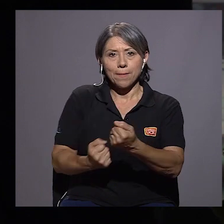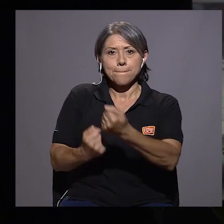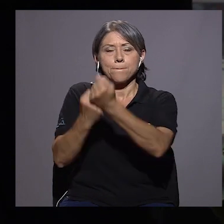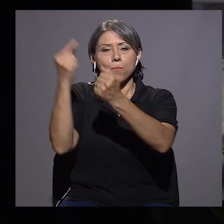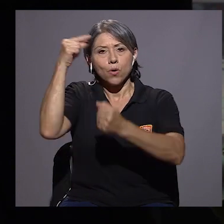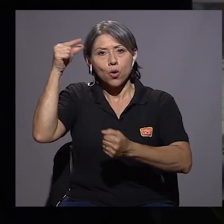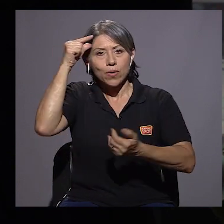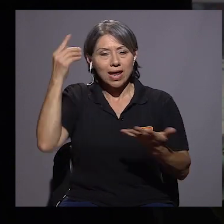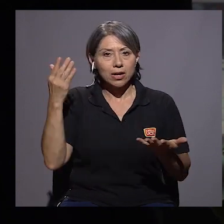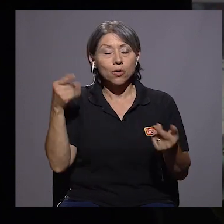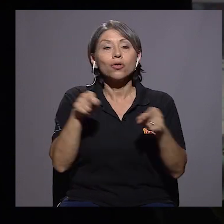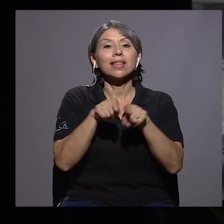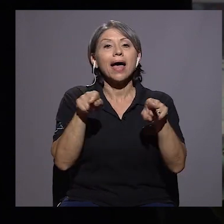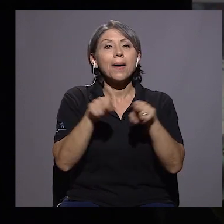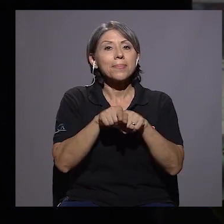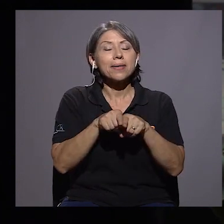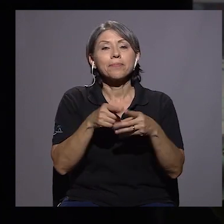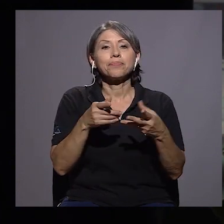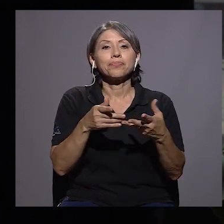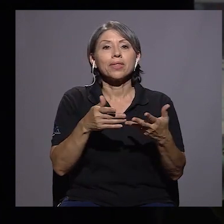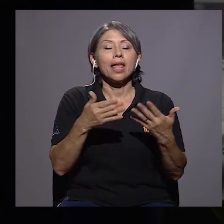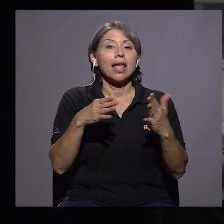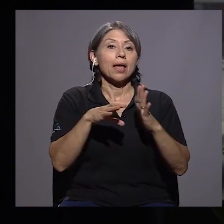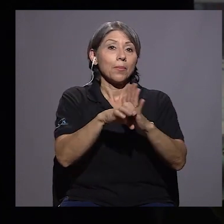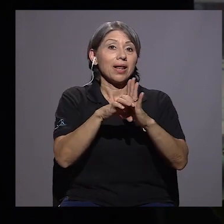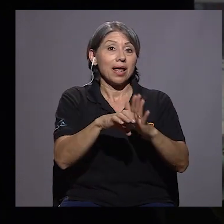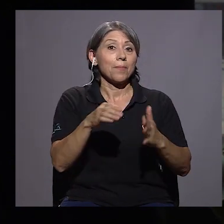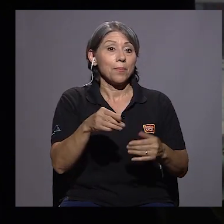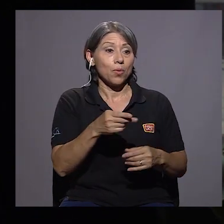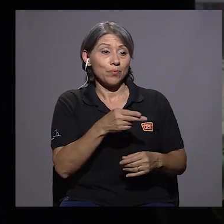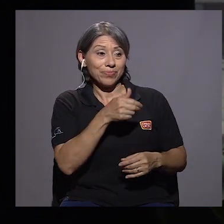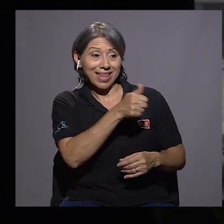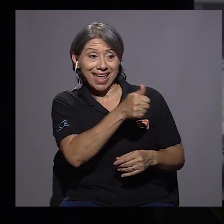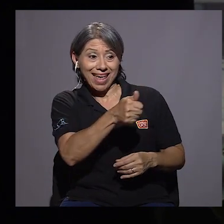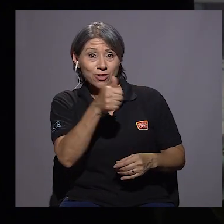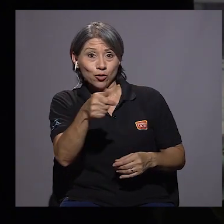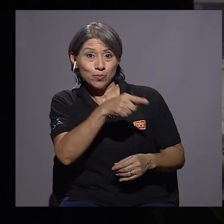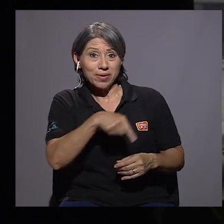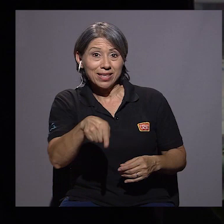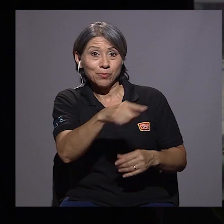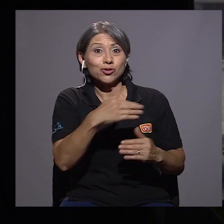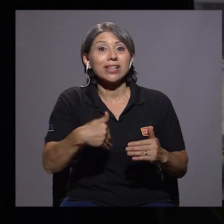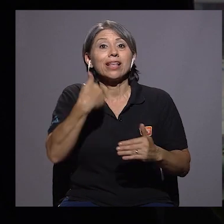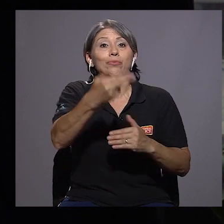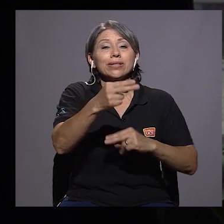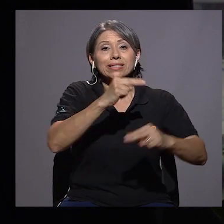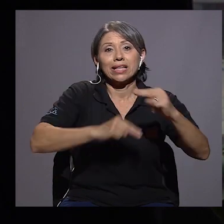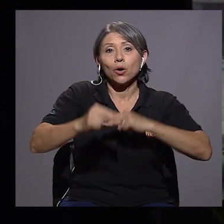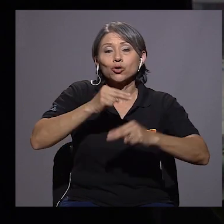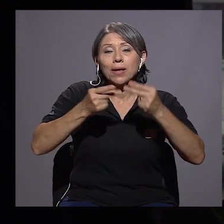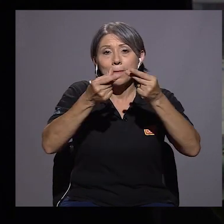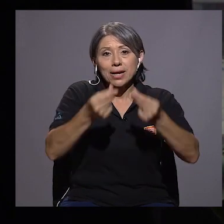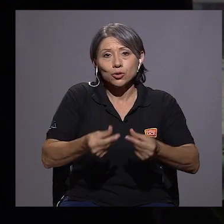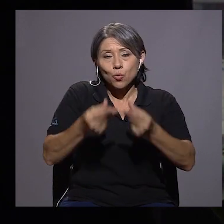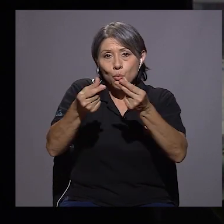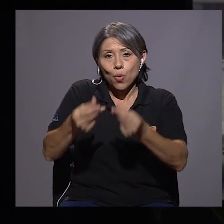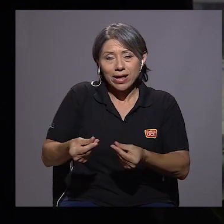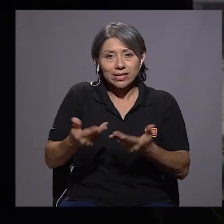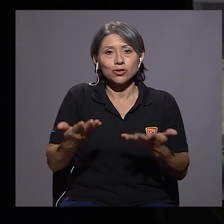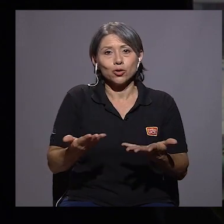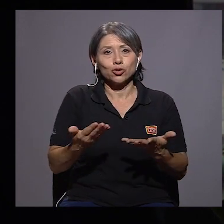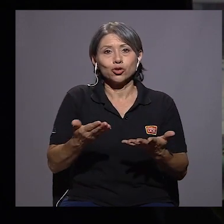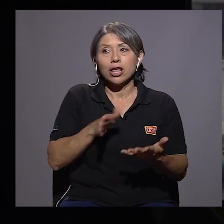neoliberal, en una línea de apoyo al gobierno, ¿no? E incluso también lejos de rectoría por el hecho de que son ellos mismos los que luego